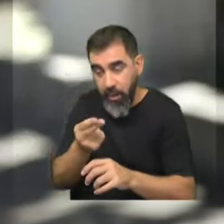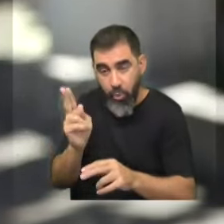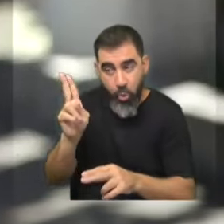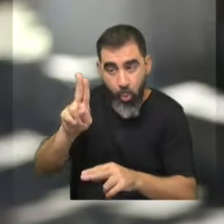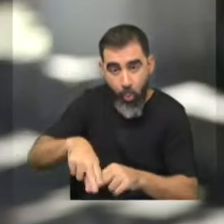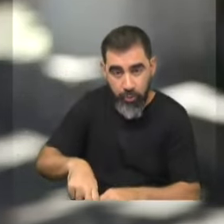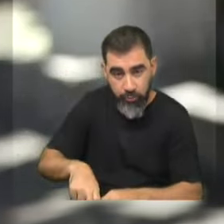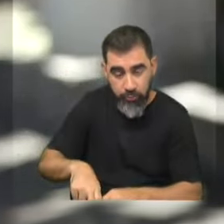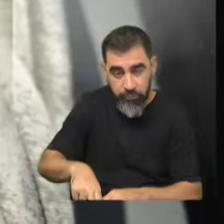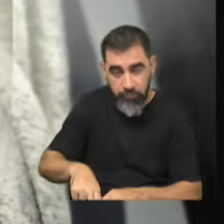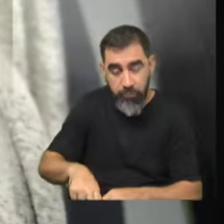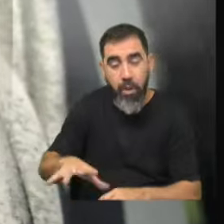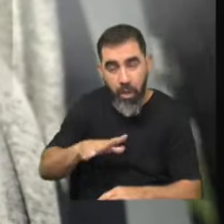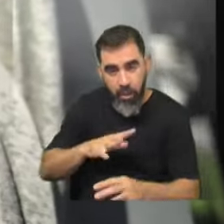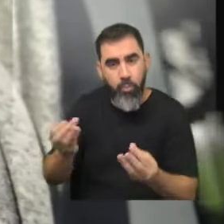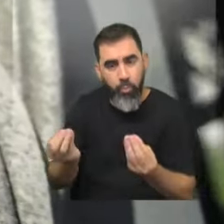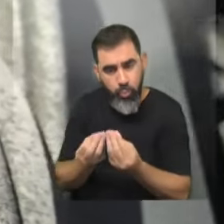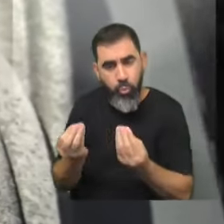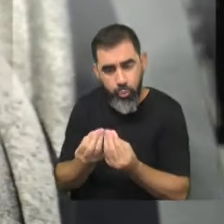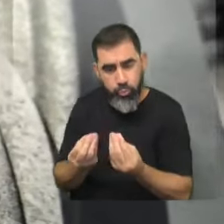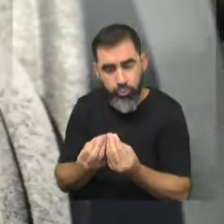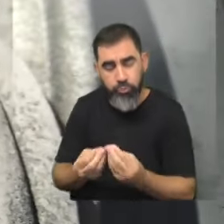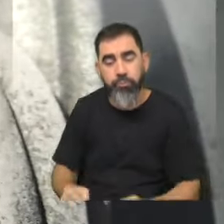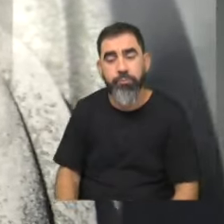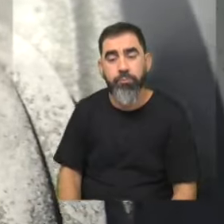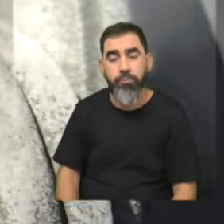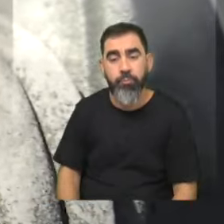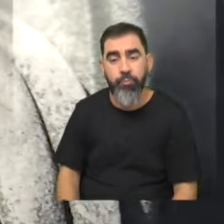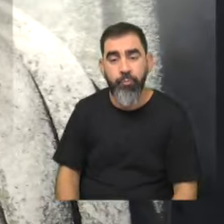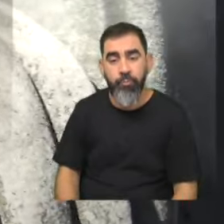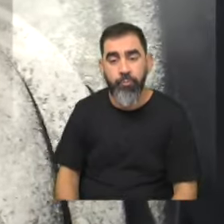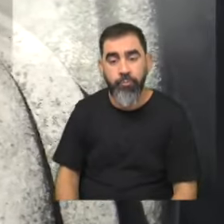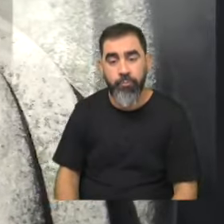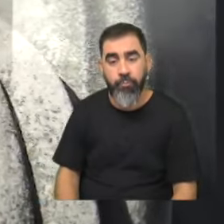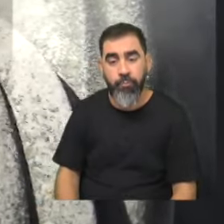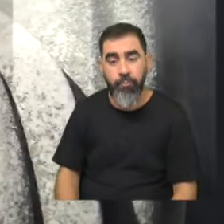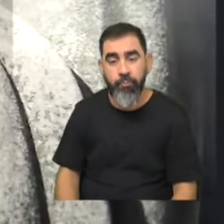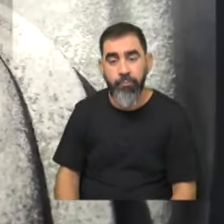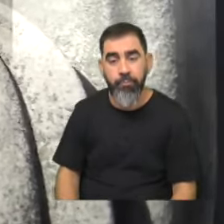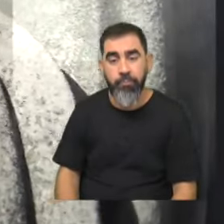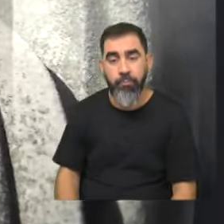difuntos pueblan los tres cuerpos del cementerio.